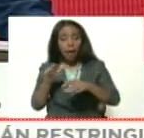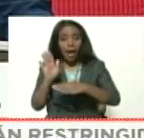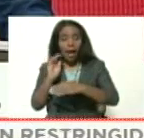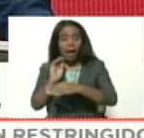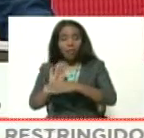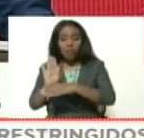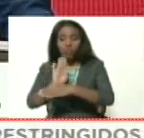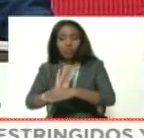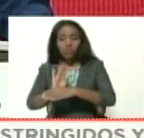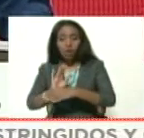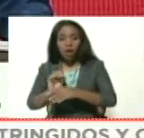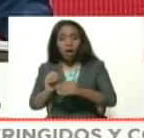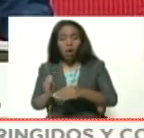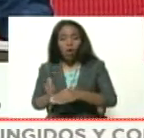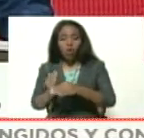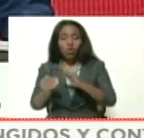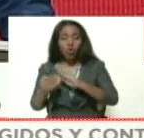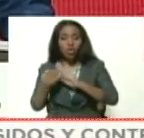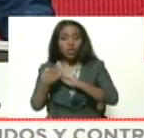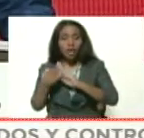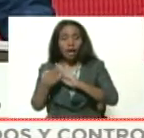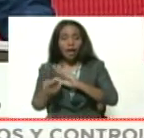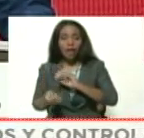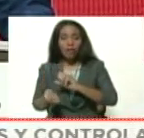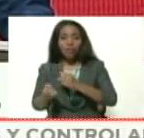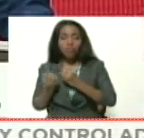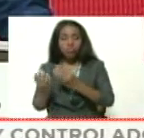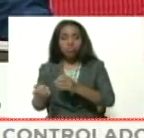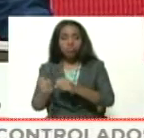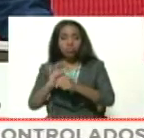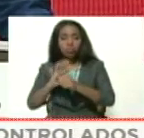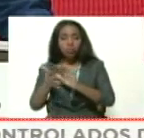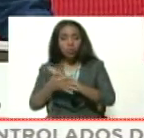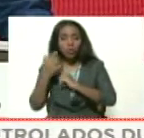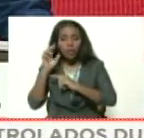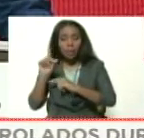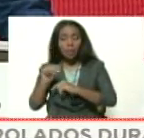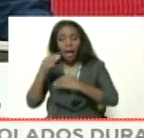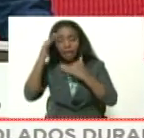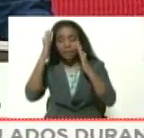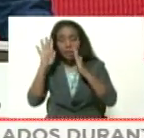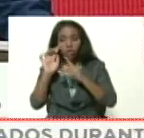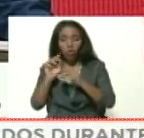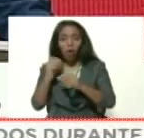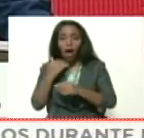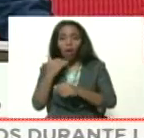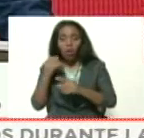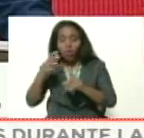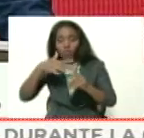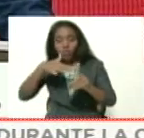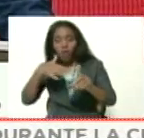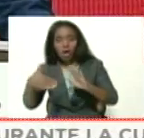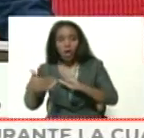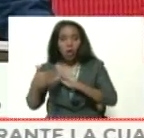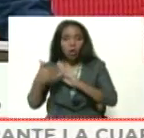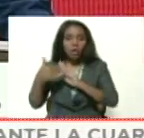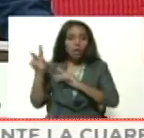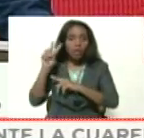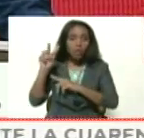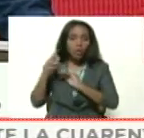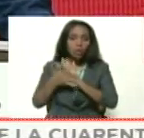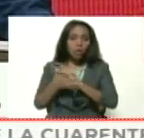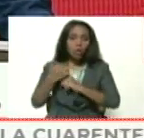contra el COVID-19, pero también para detener cualquier acto de conspiración. Los